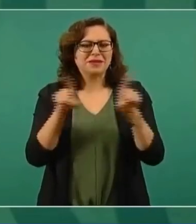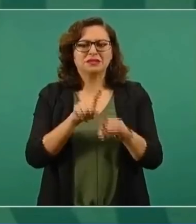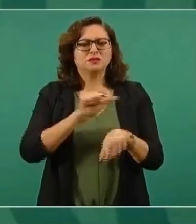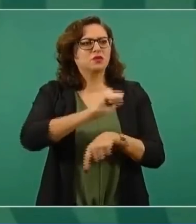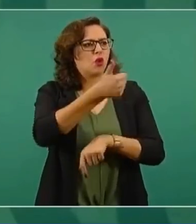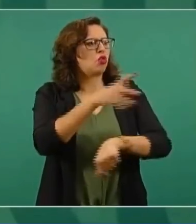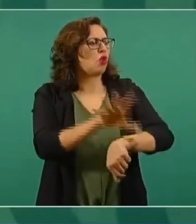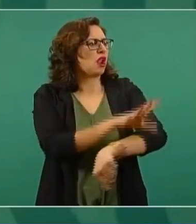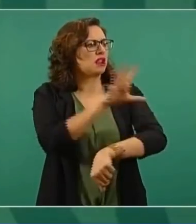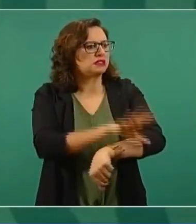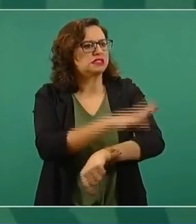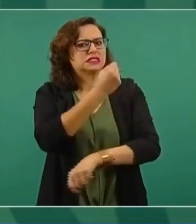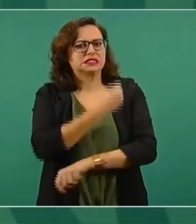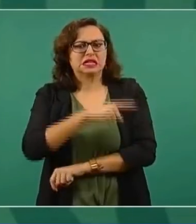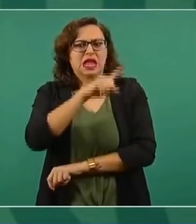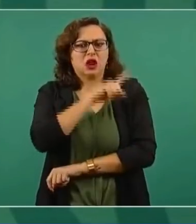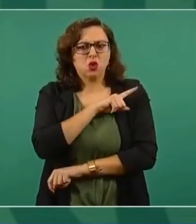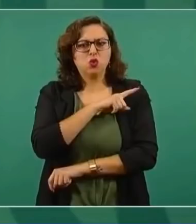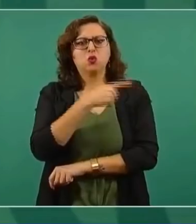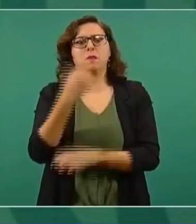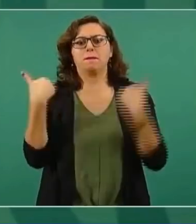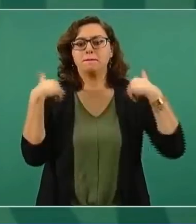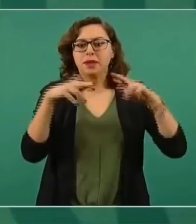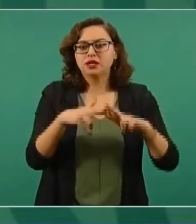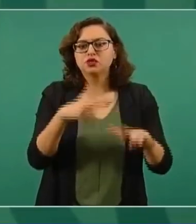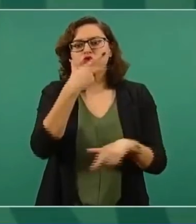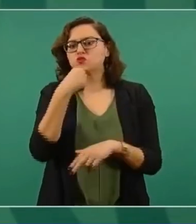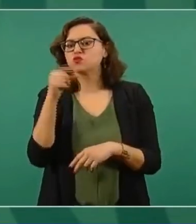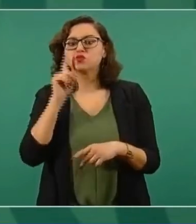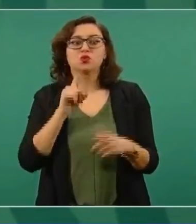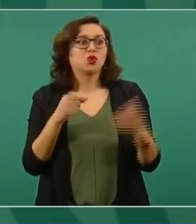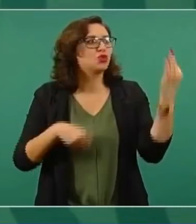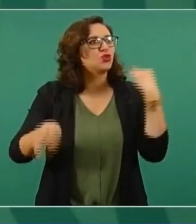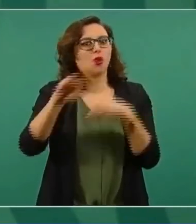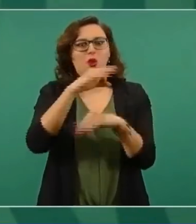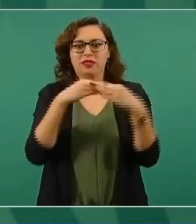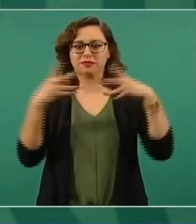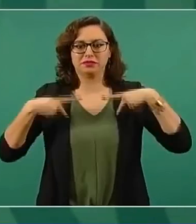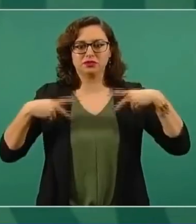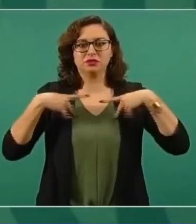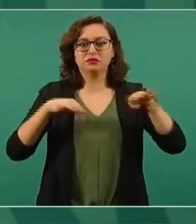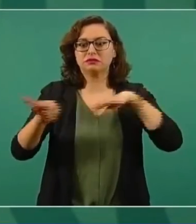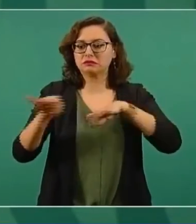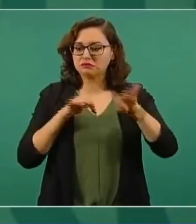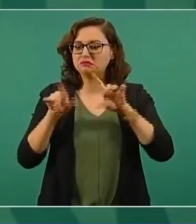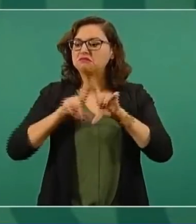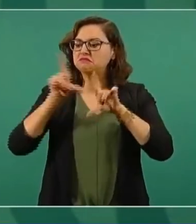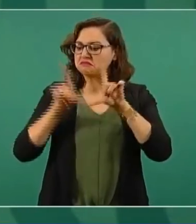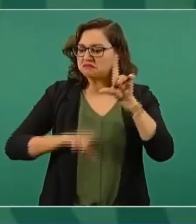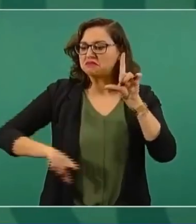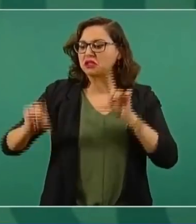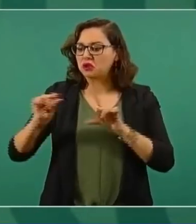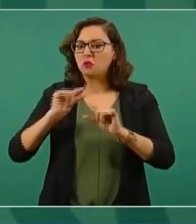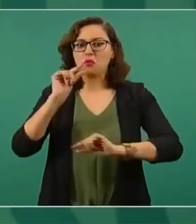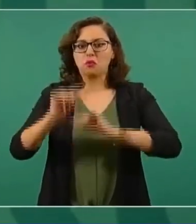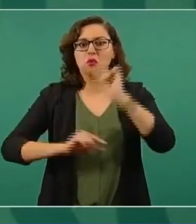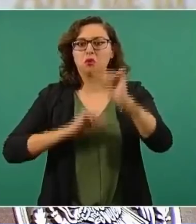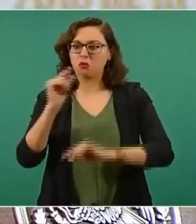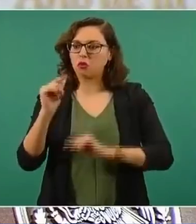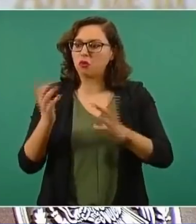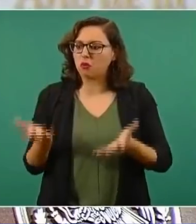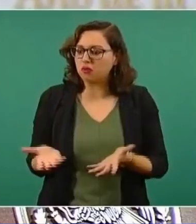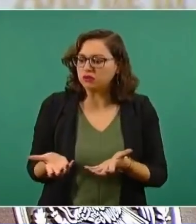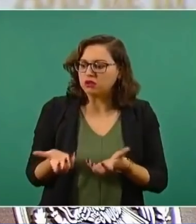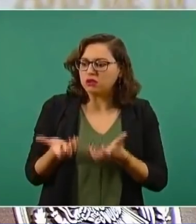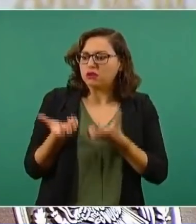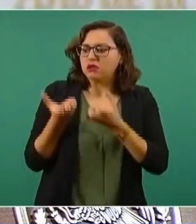trabajadores del sector salud, a las maestras, a los maestros, gracias a los trabajadores es que estamos rescatando a nuestro